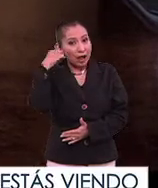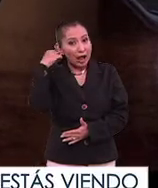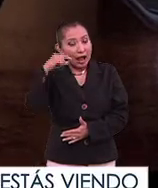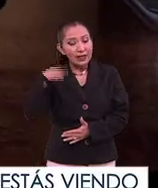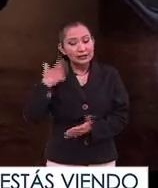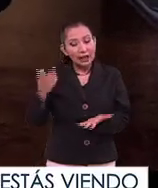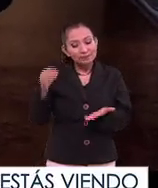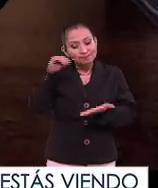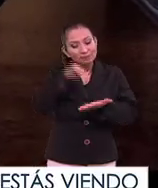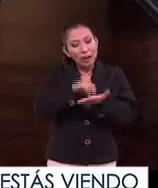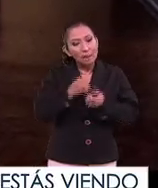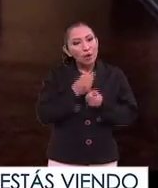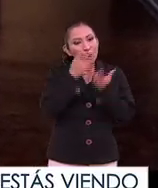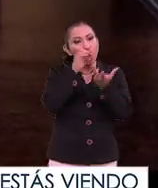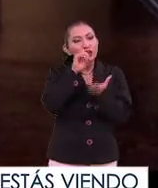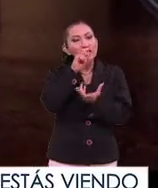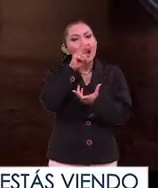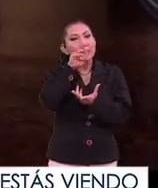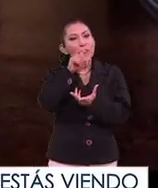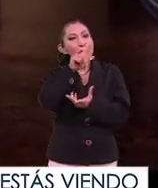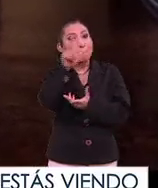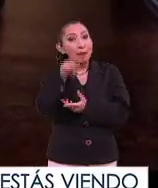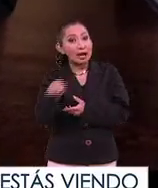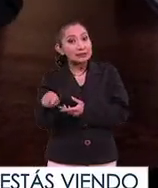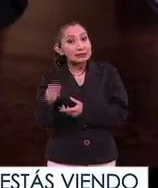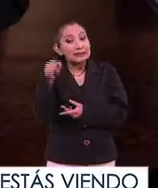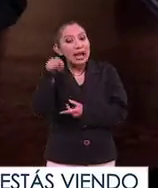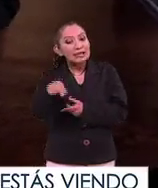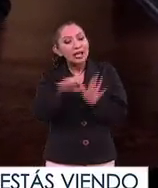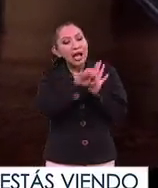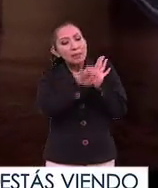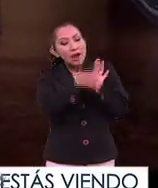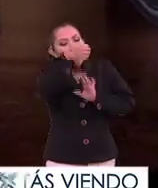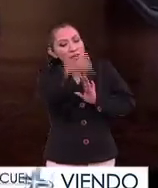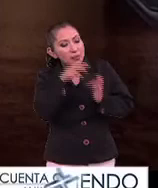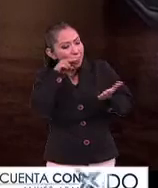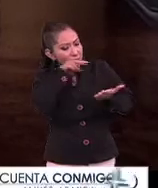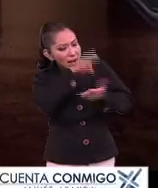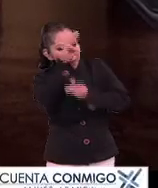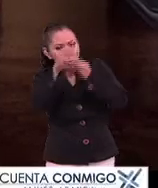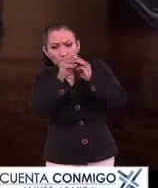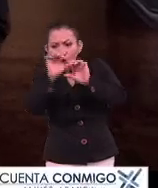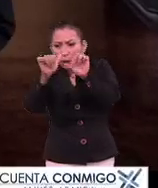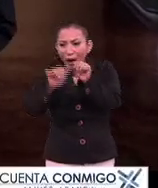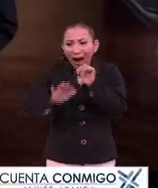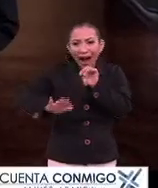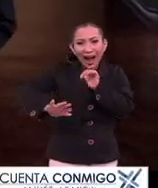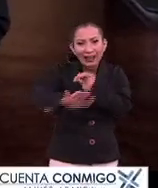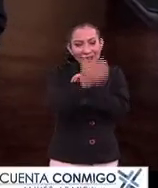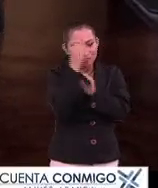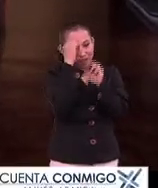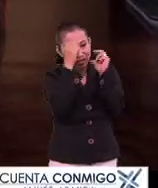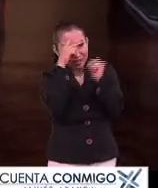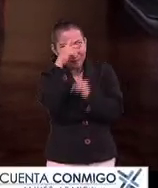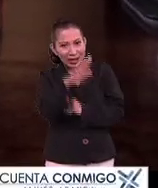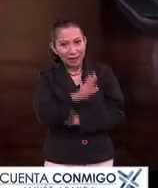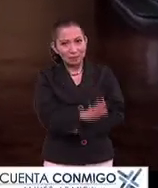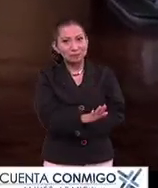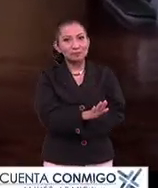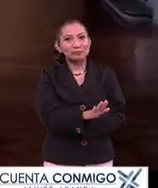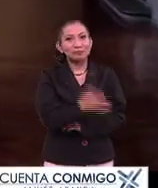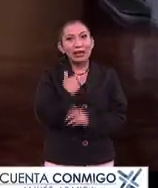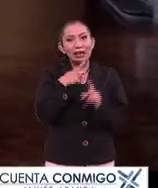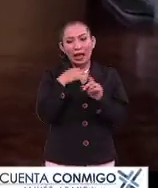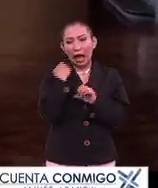en la publicación del poeta Octavio Paz, que era la referencia obligada para el mundo artístico e intelectual mexicano.